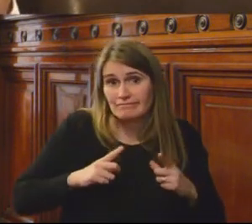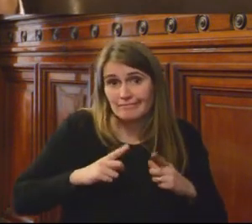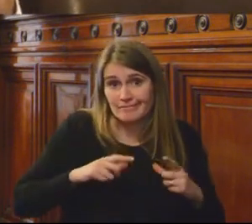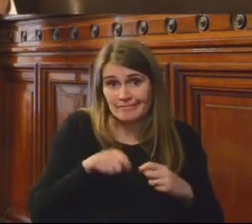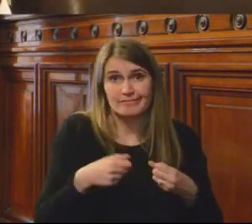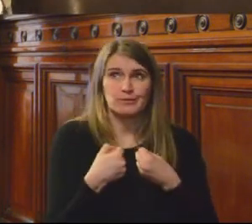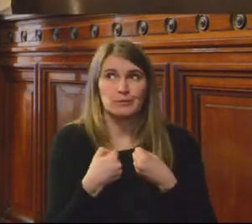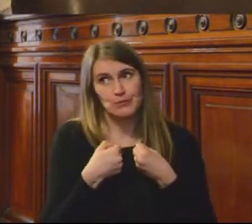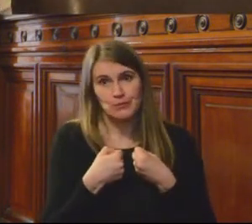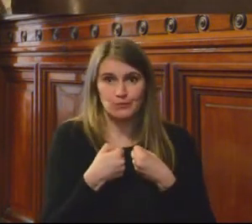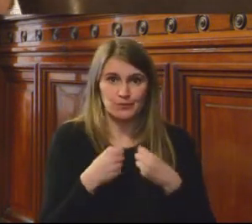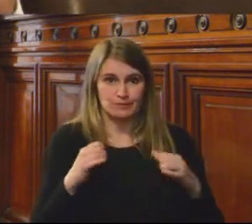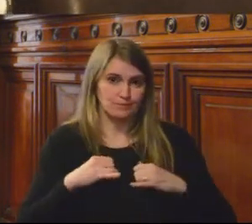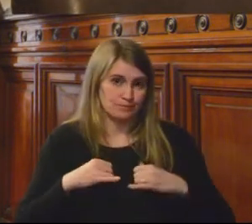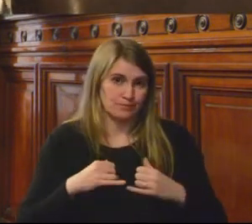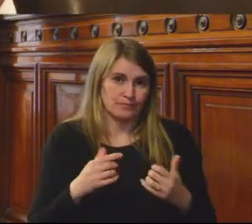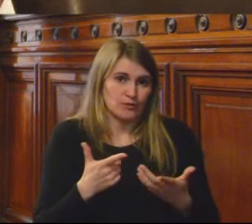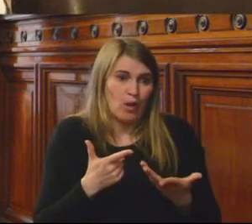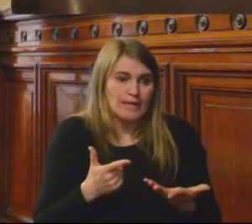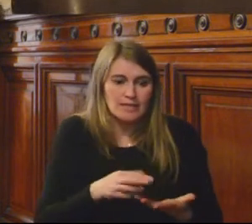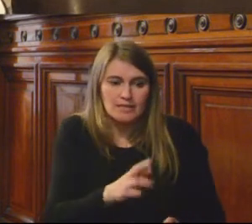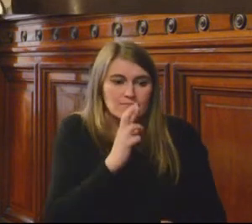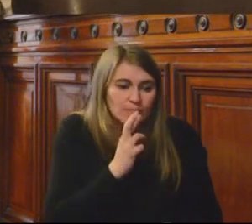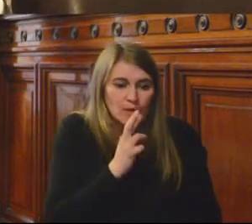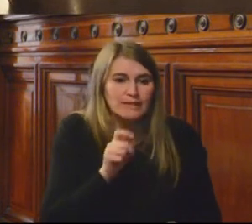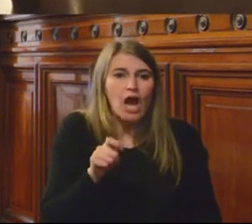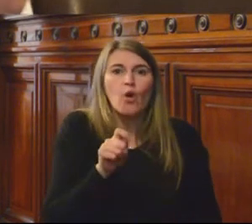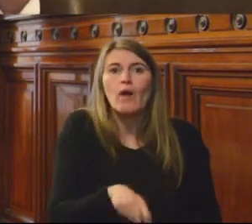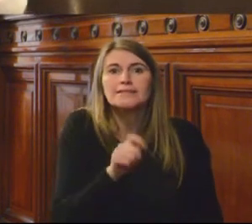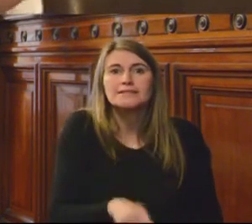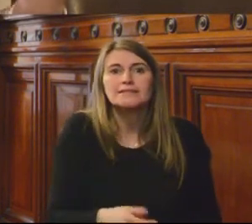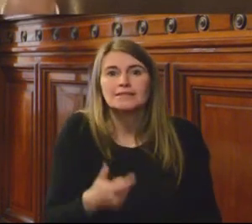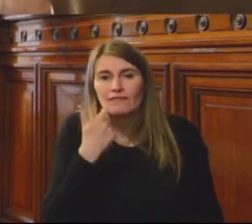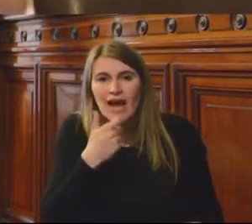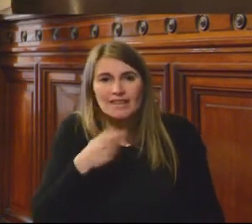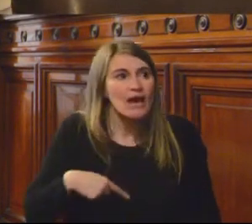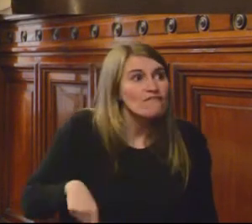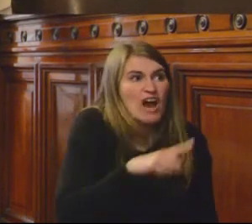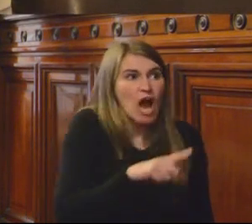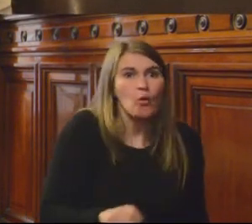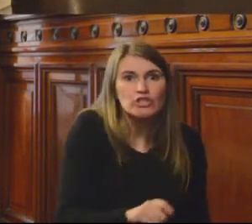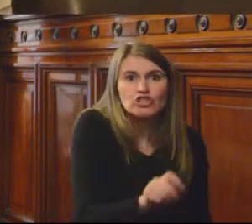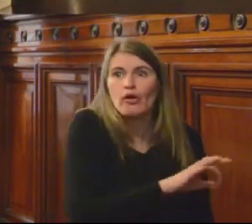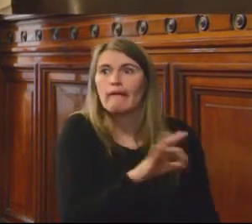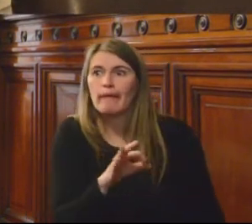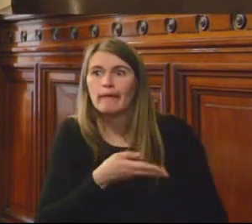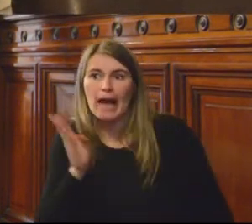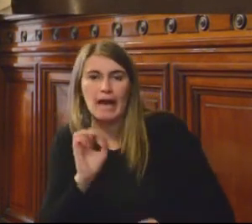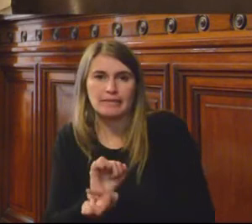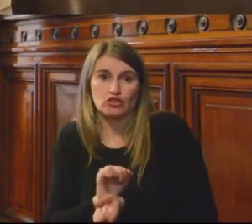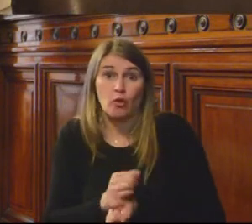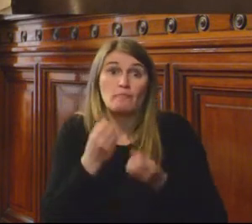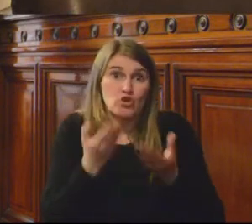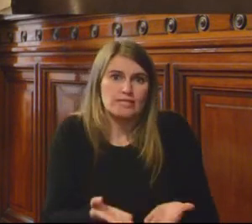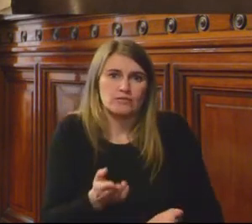Es decir, no hay un pronunciamiento judicial que diga que esa persona debe ir a juicio. Por eso, el Estado